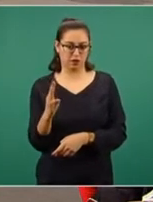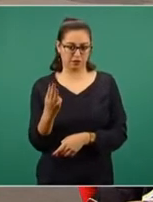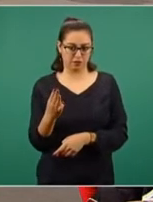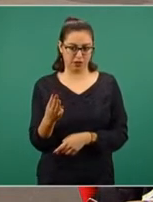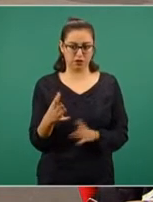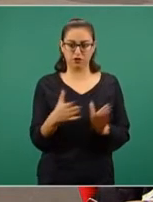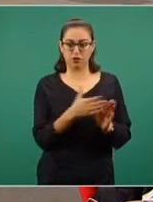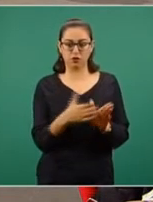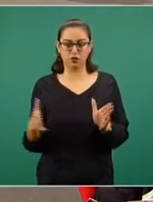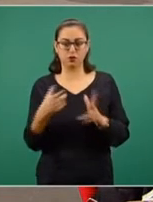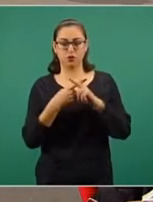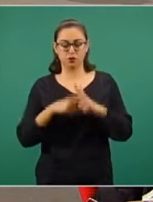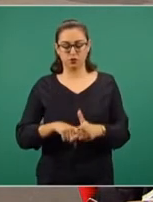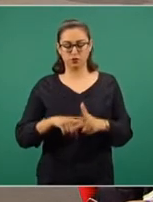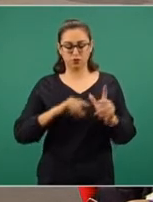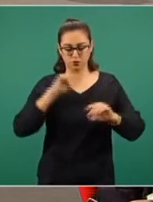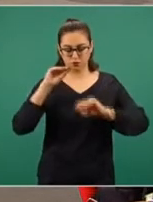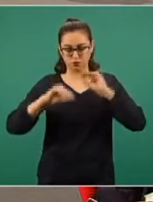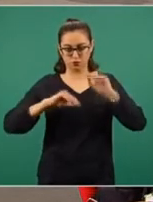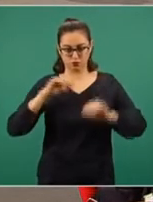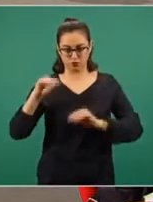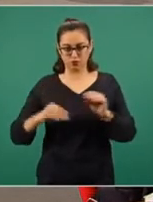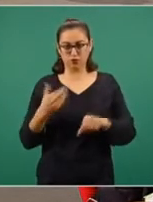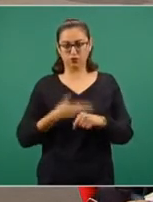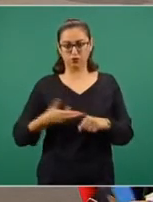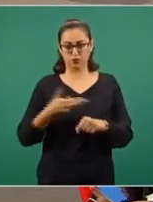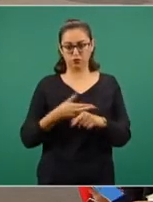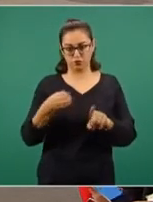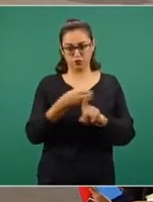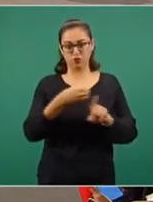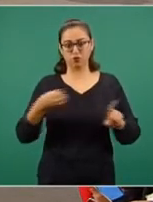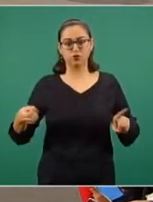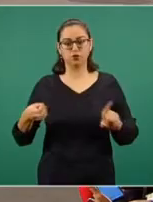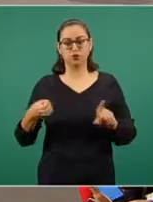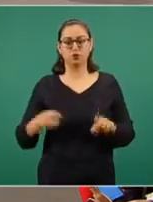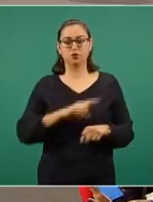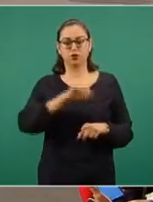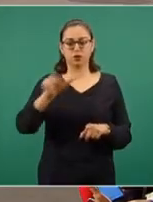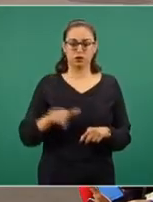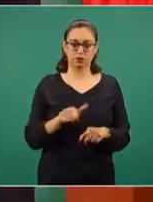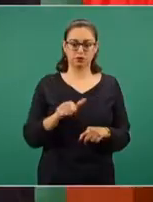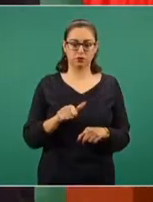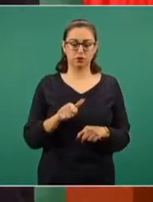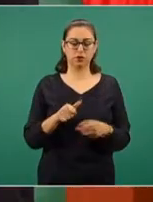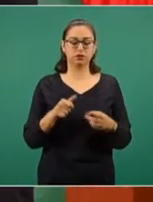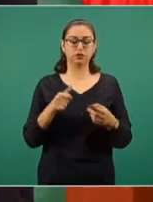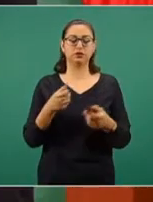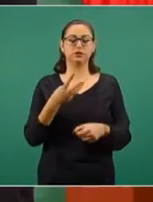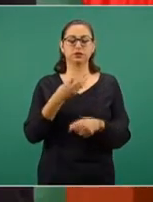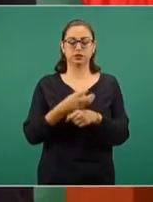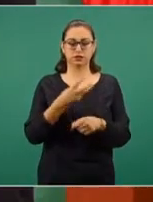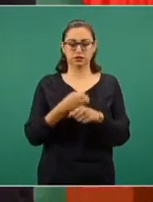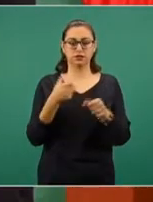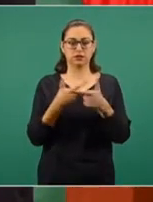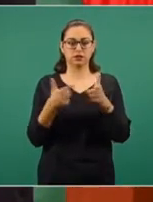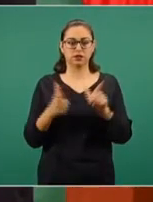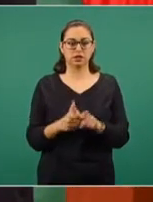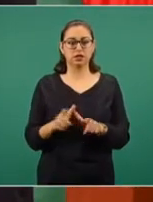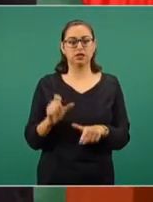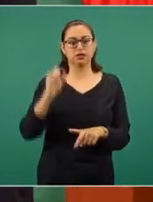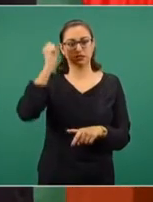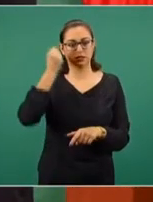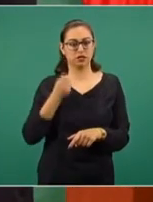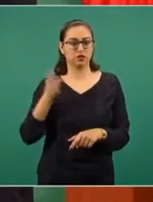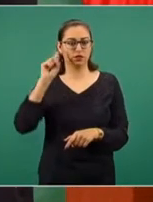ese proceso para hacer la organización. Un tercer grupo que viene siendo Sinaloa,